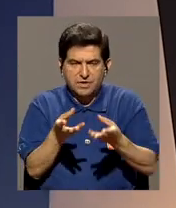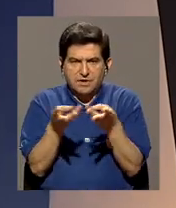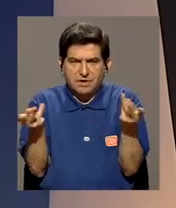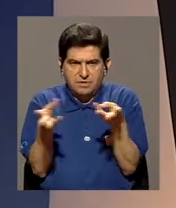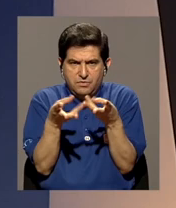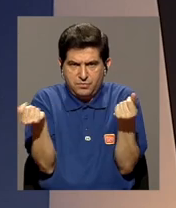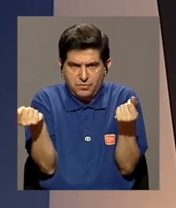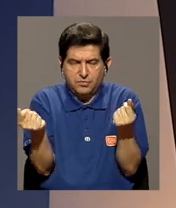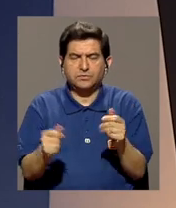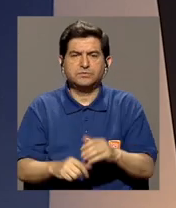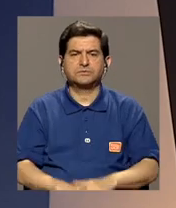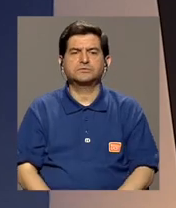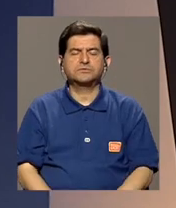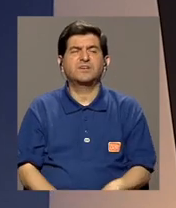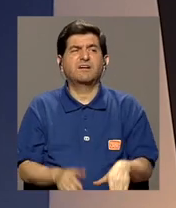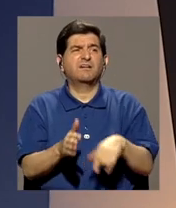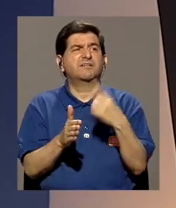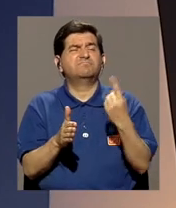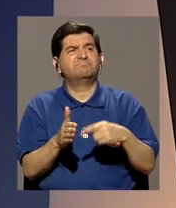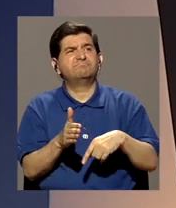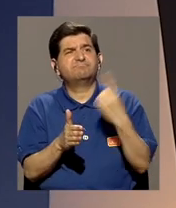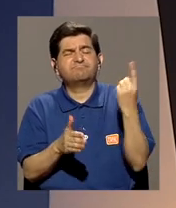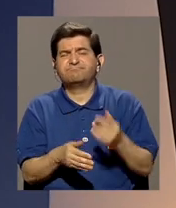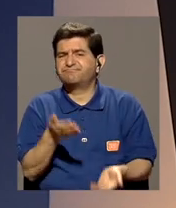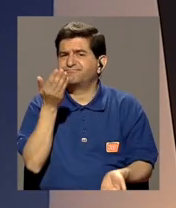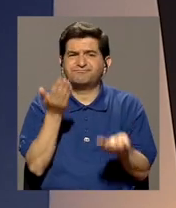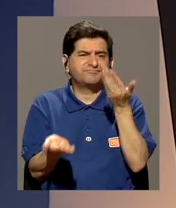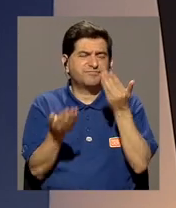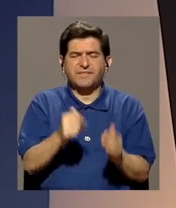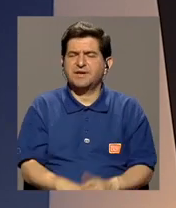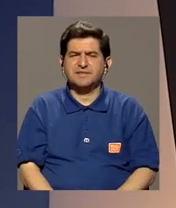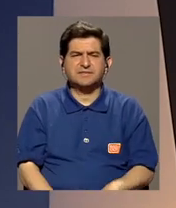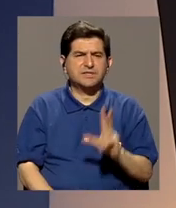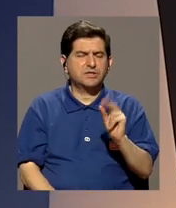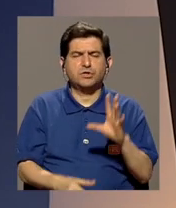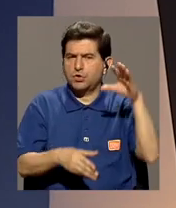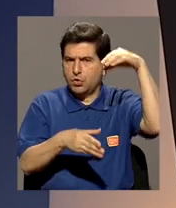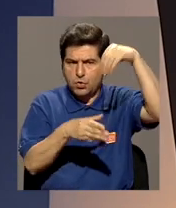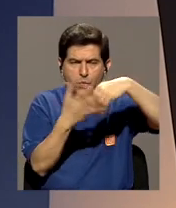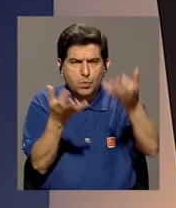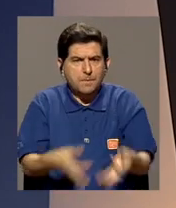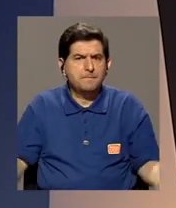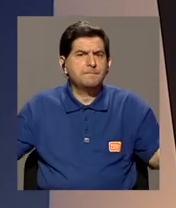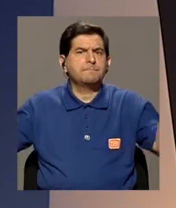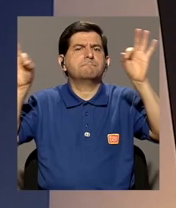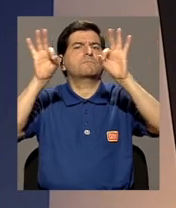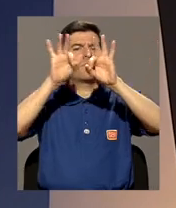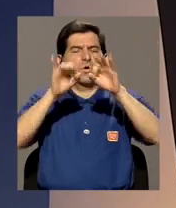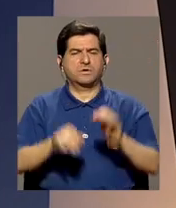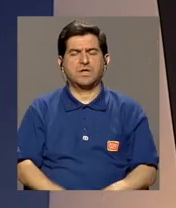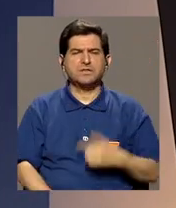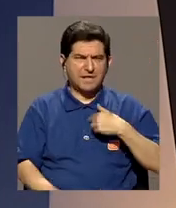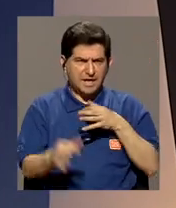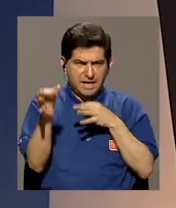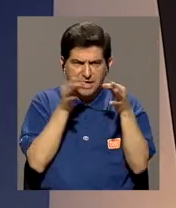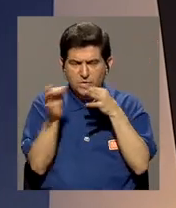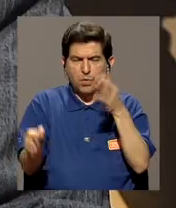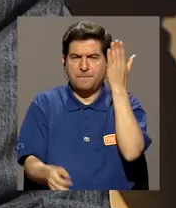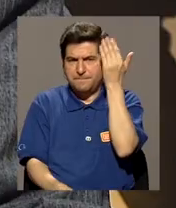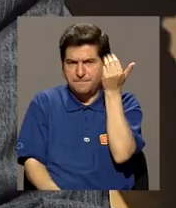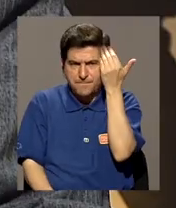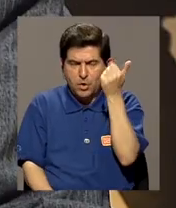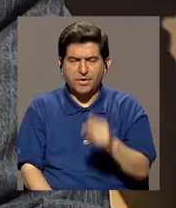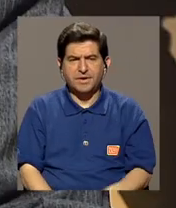productos este pues a veces no no contemplan lo lo importante que es y le voy a explicar por qué